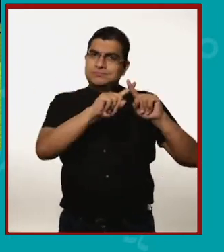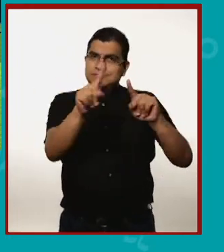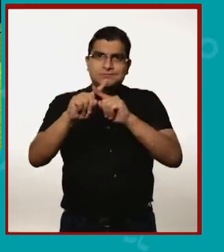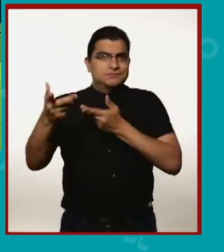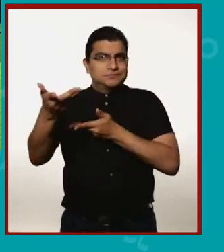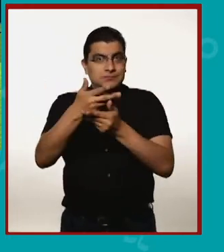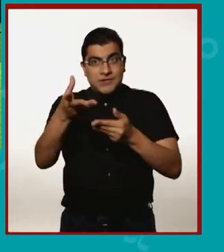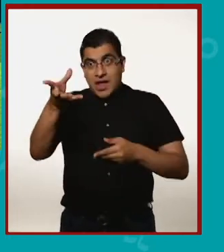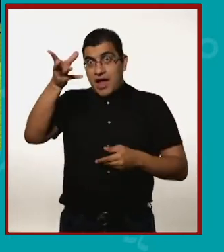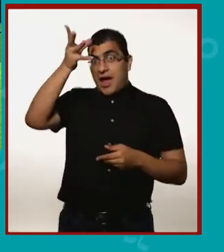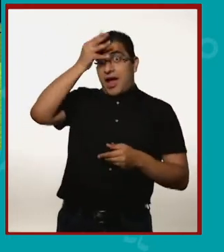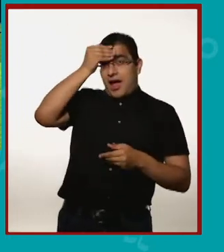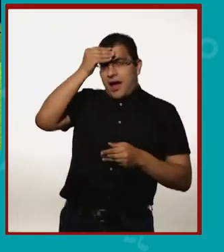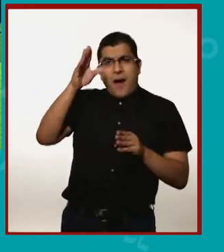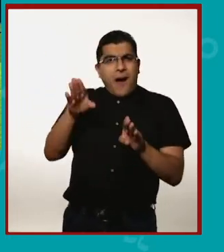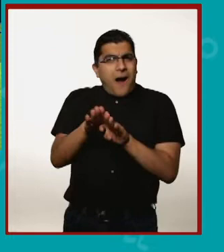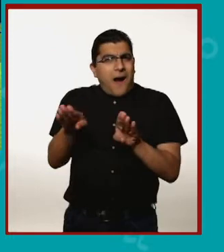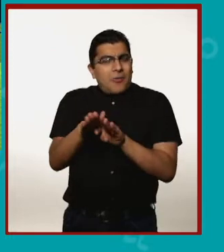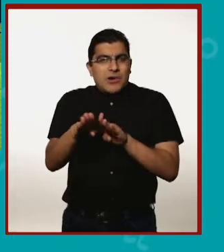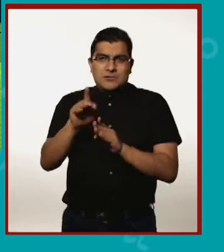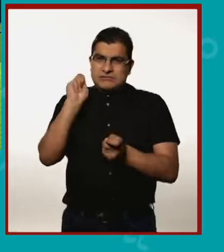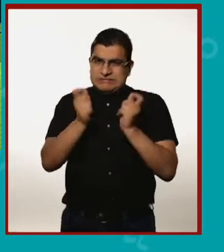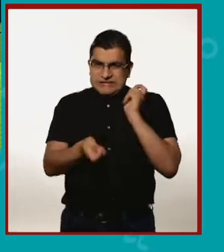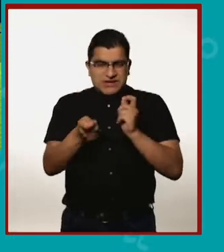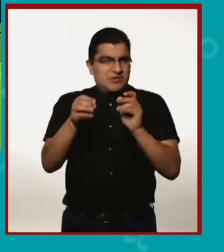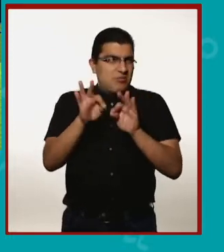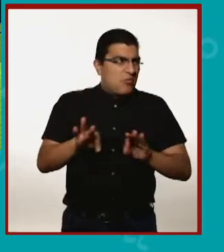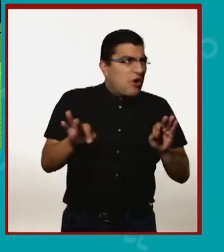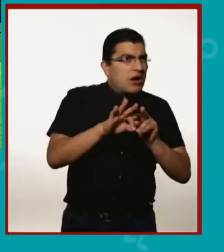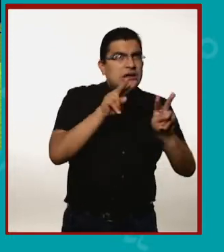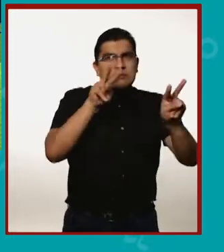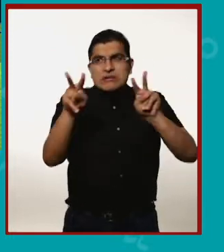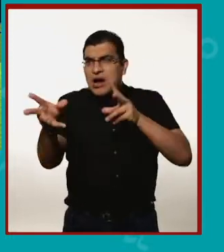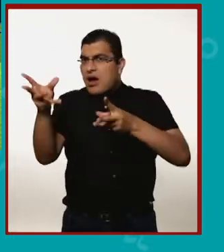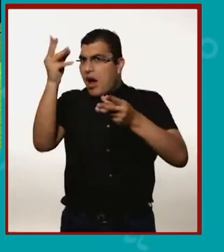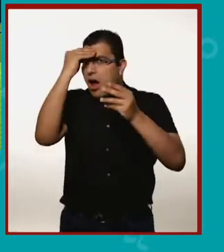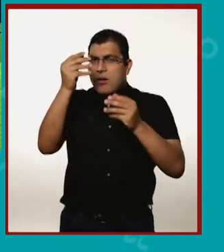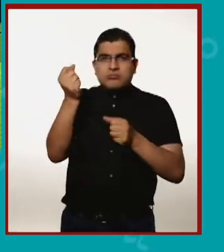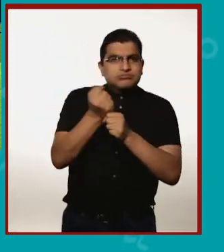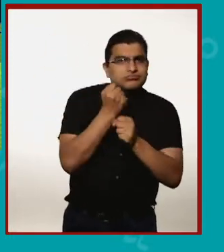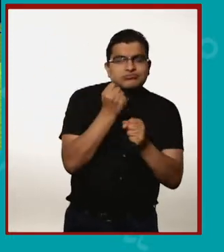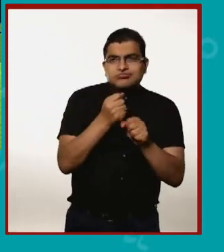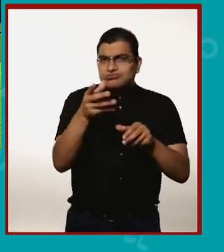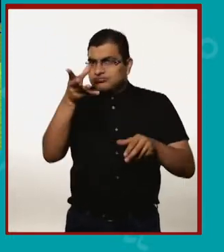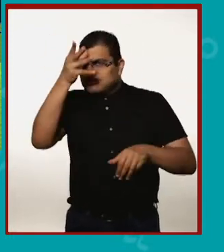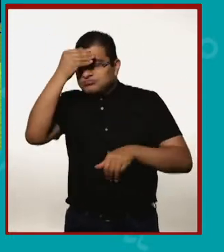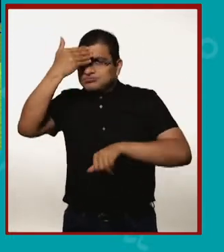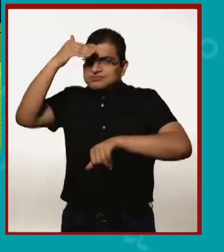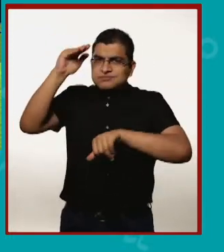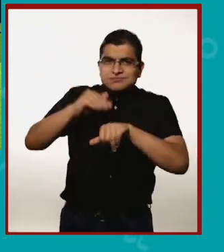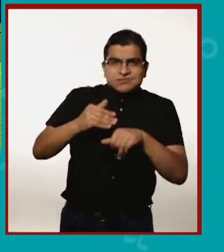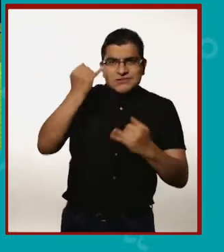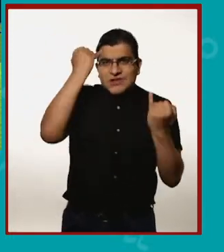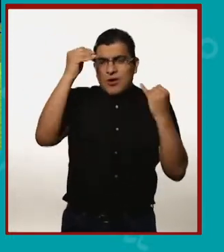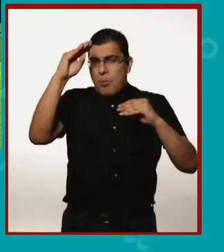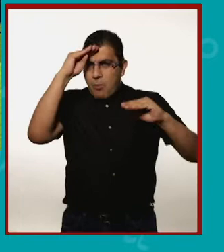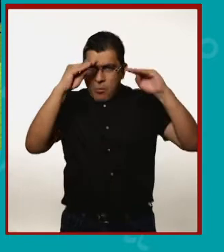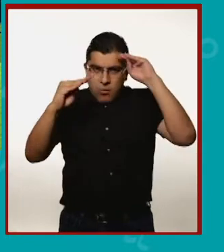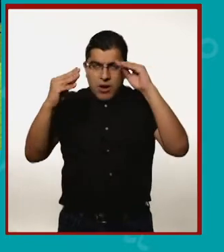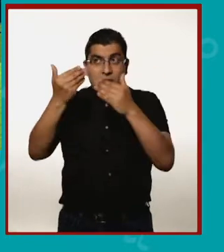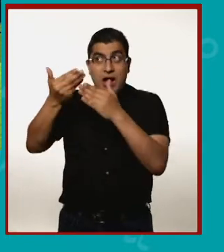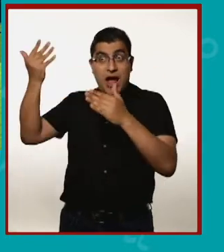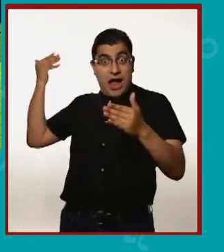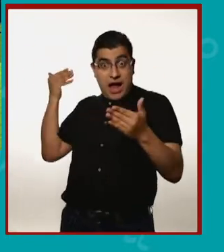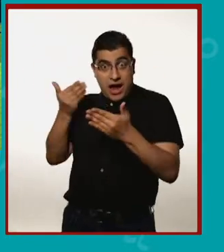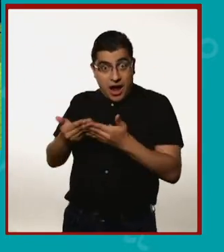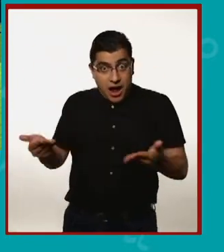personas. Estos saberes se conforman con significados, símbolos, prácticas, memorias e ideas acerca